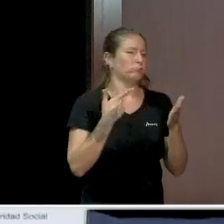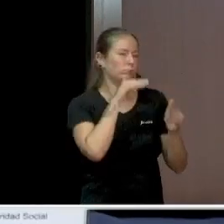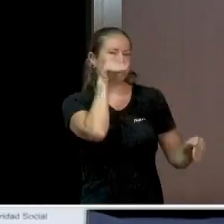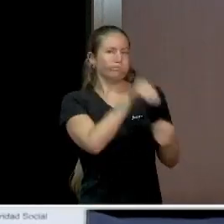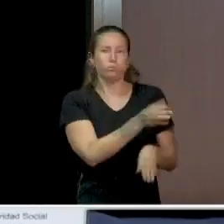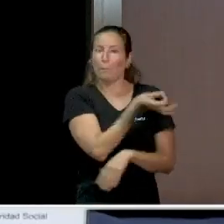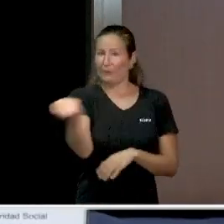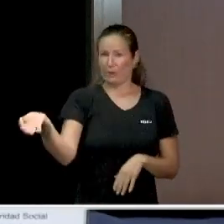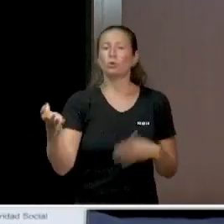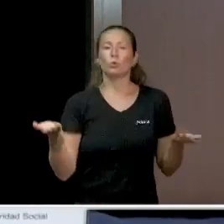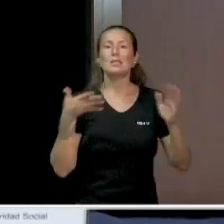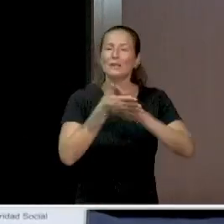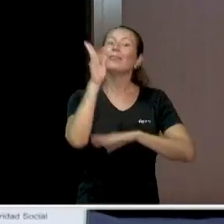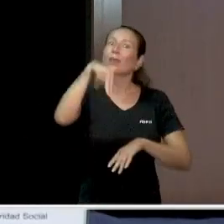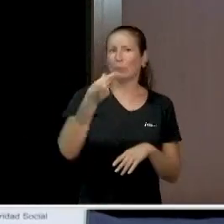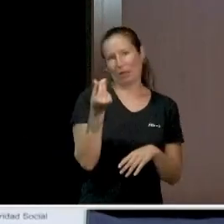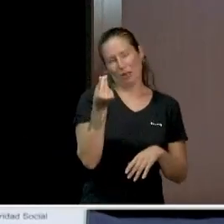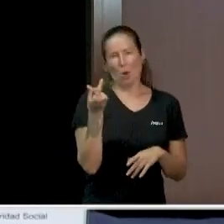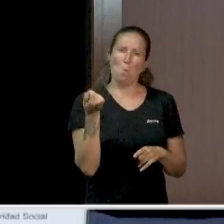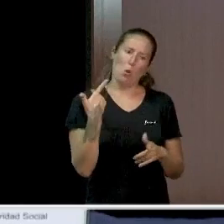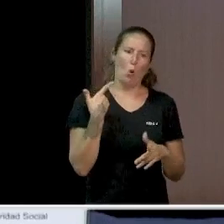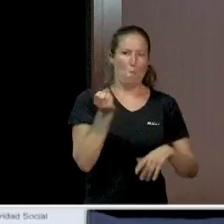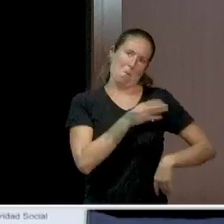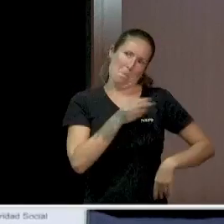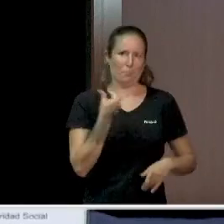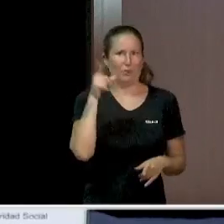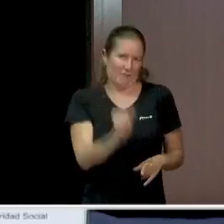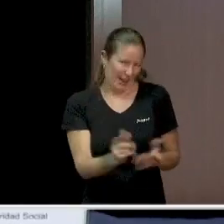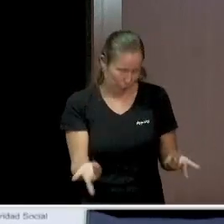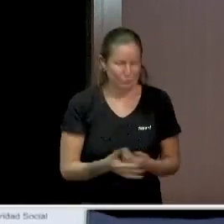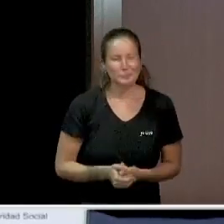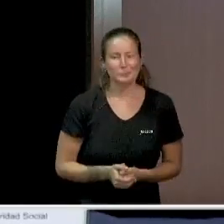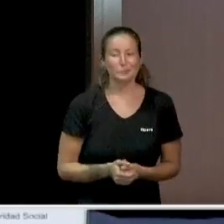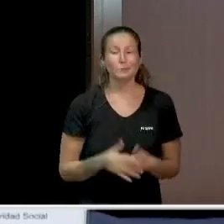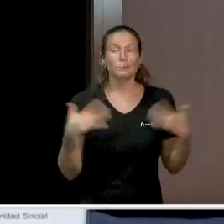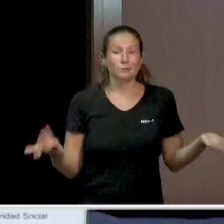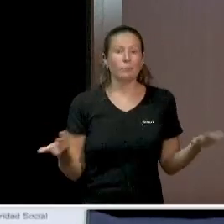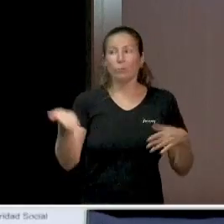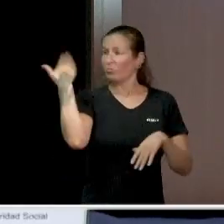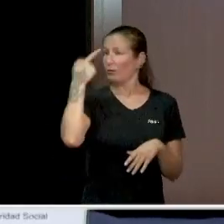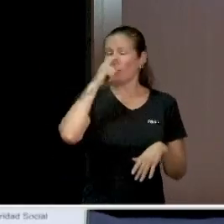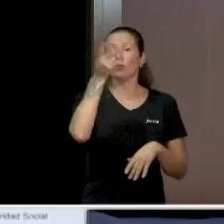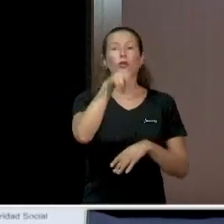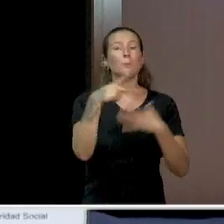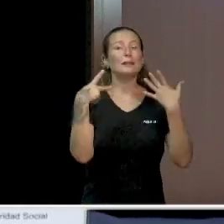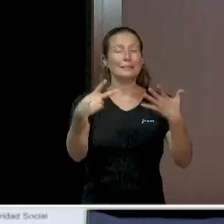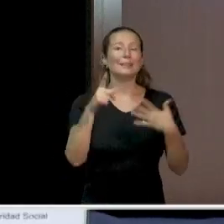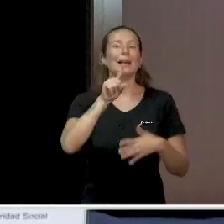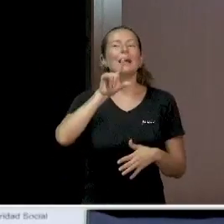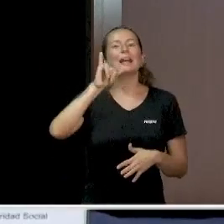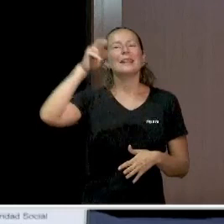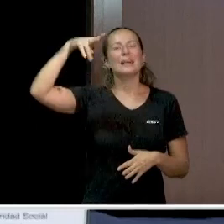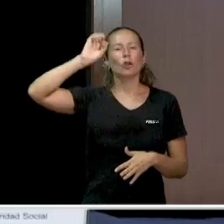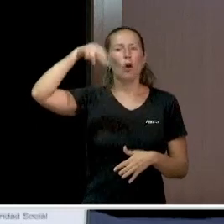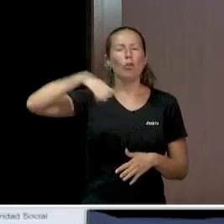que lo hagan al menor costo. Desde el punto de vista formal, ya en el año 2007, la LIONDAU, la